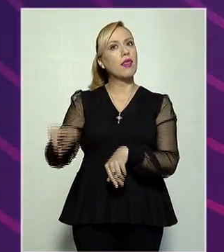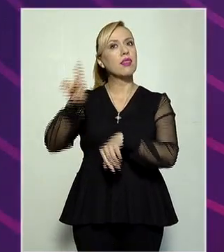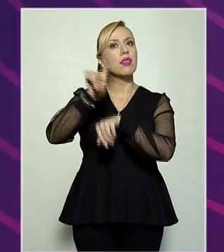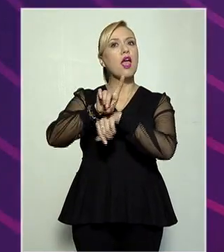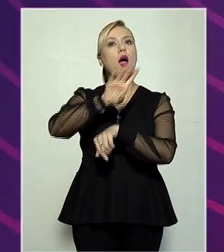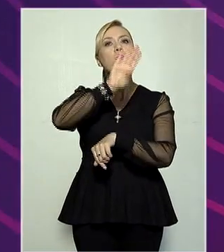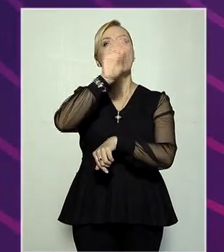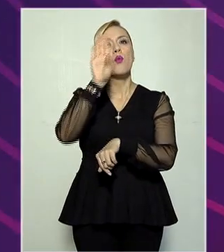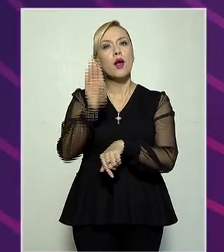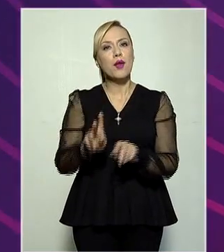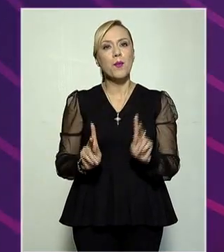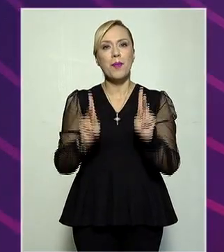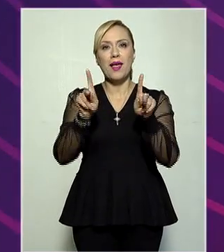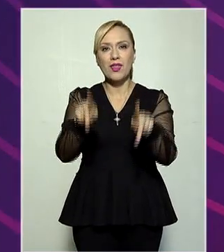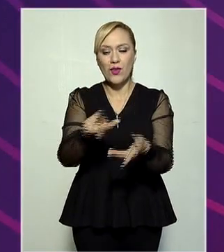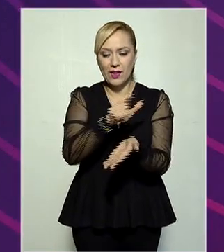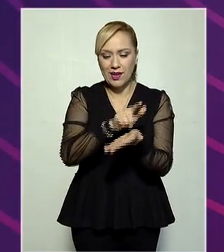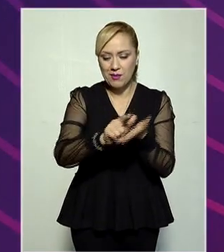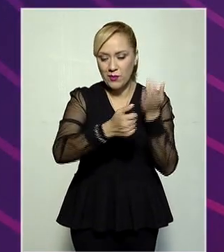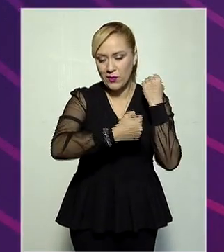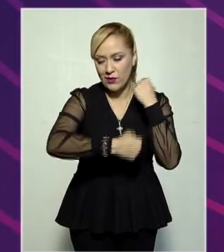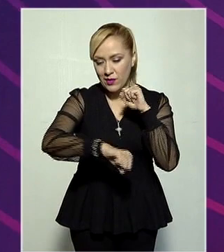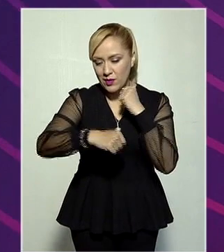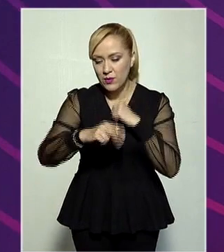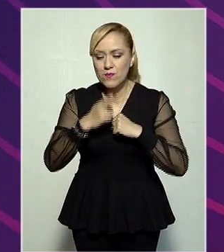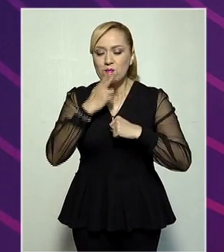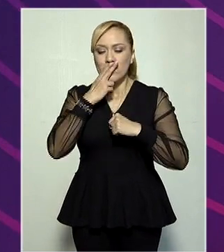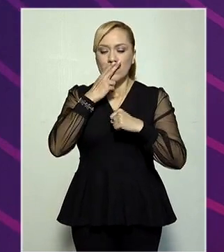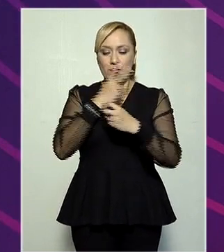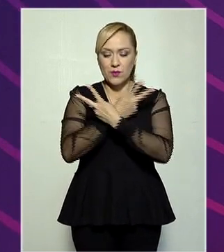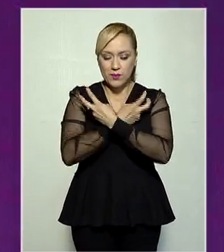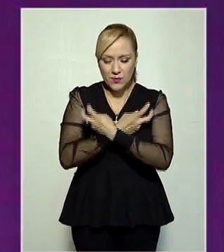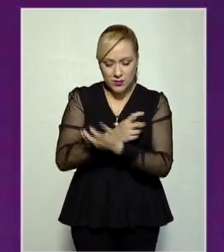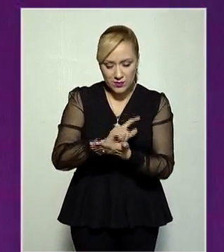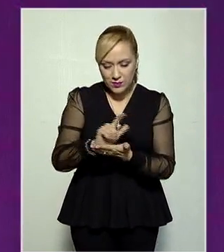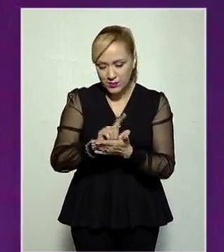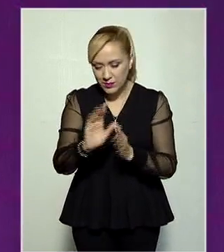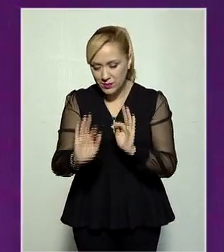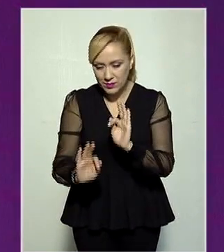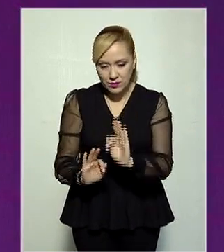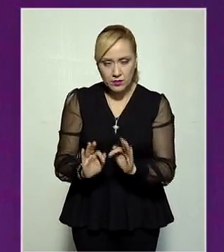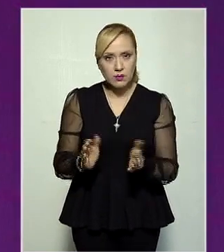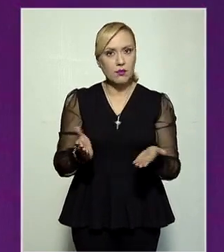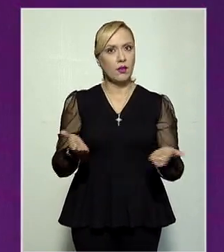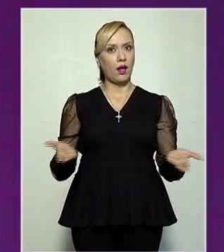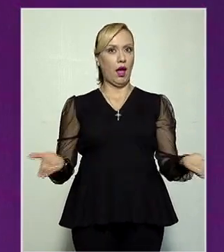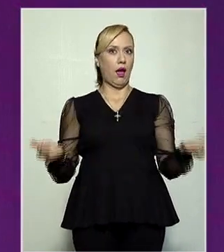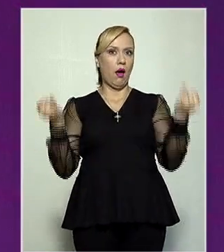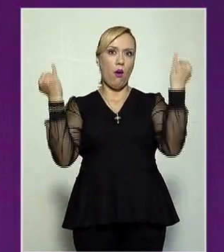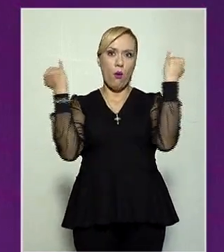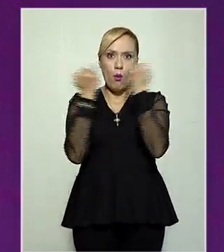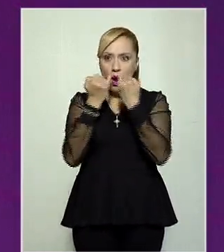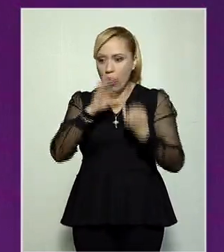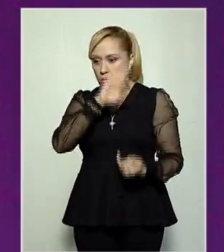vamos a limpiar los panteones. La muerte es muy importante. Tratamiento digno tanto de las personas que se buscan con vida como de las personas